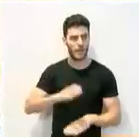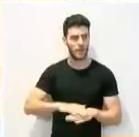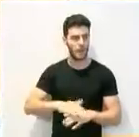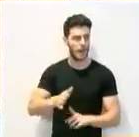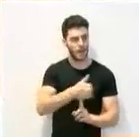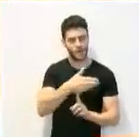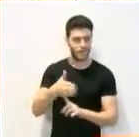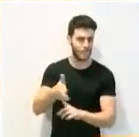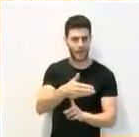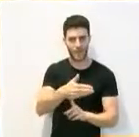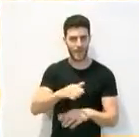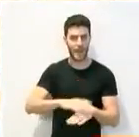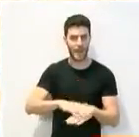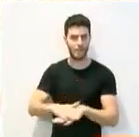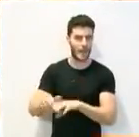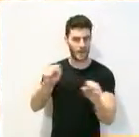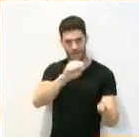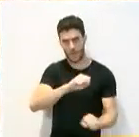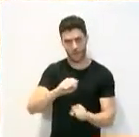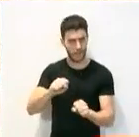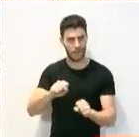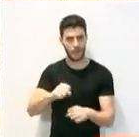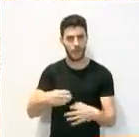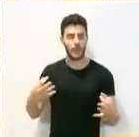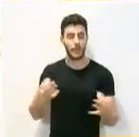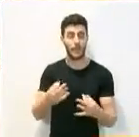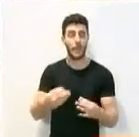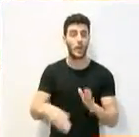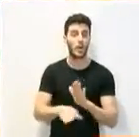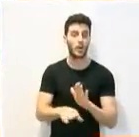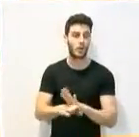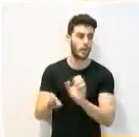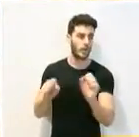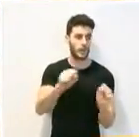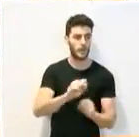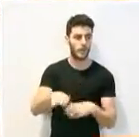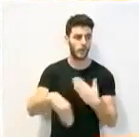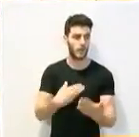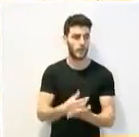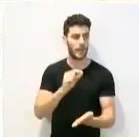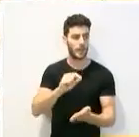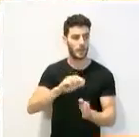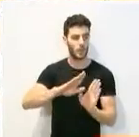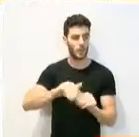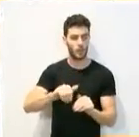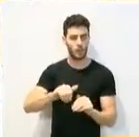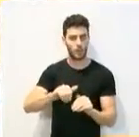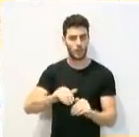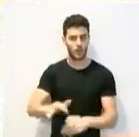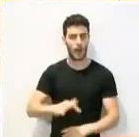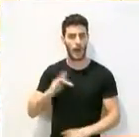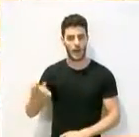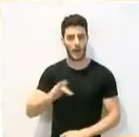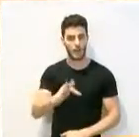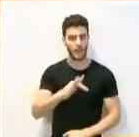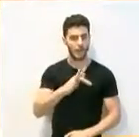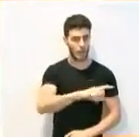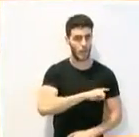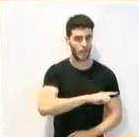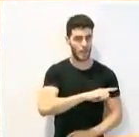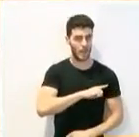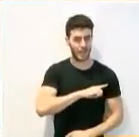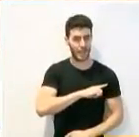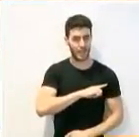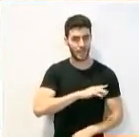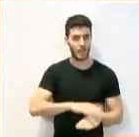banderas para defender lo que no es otra cosa que seguir defendiendo hasta el último minuto las intervenciones militares para